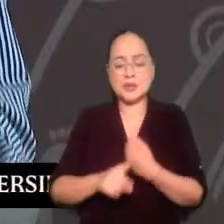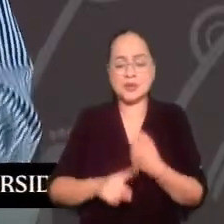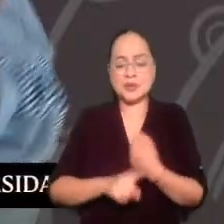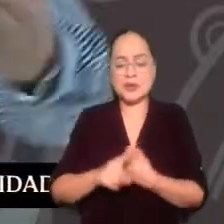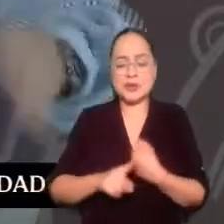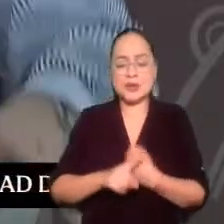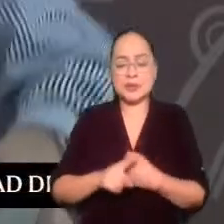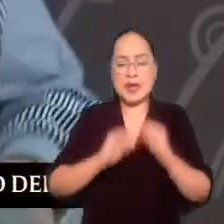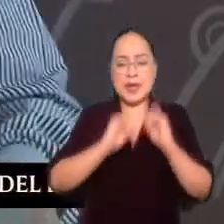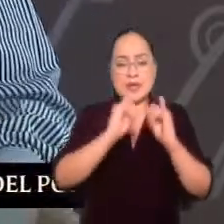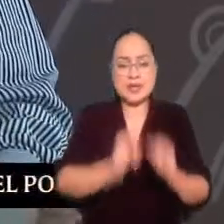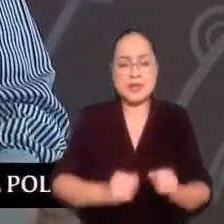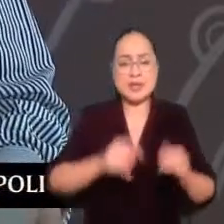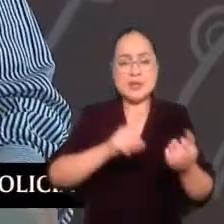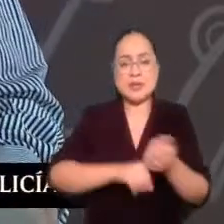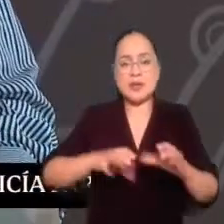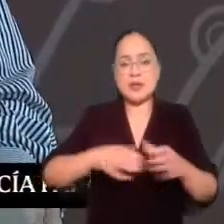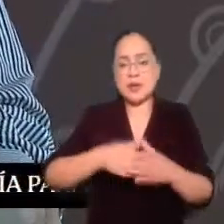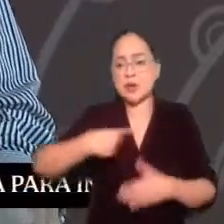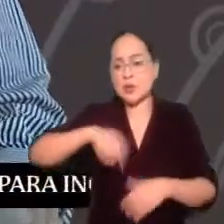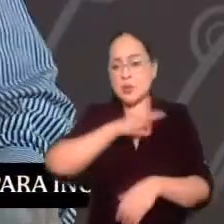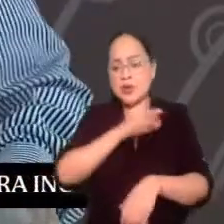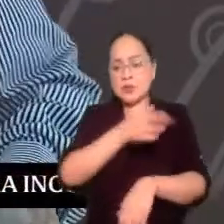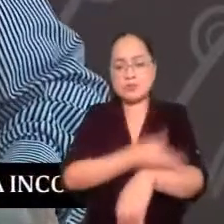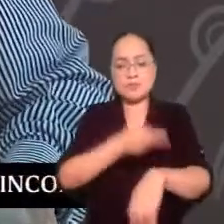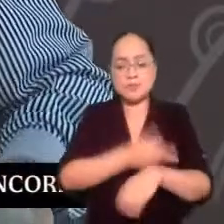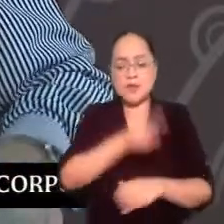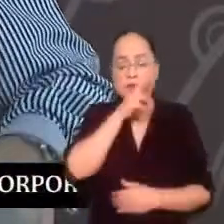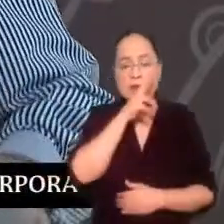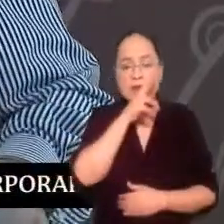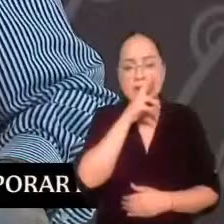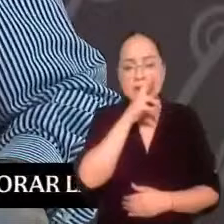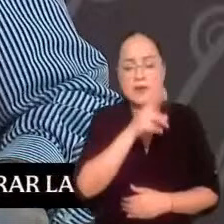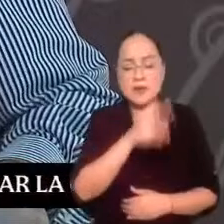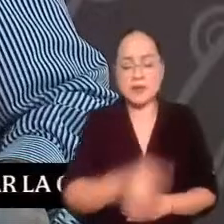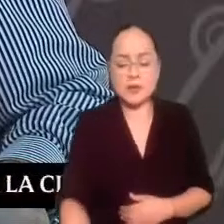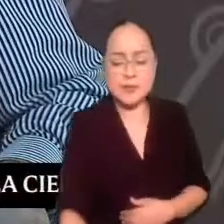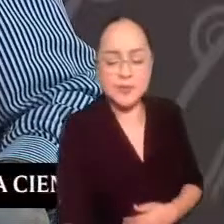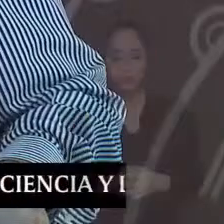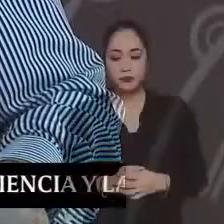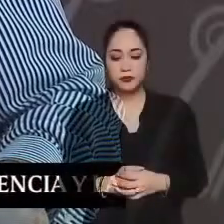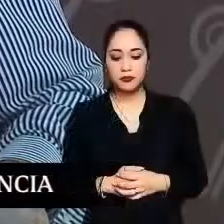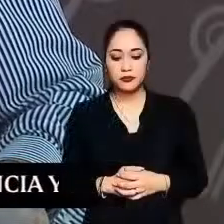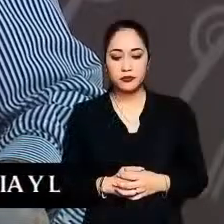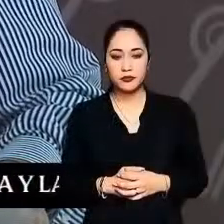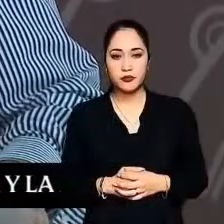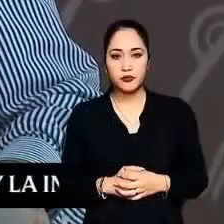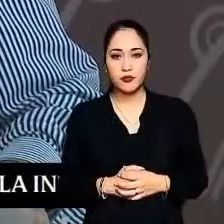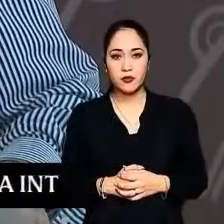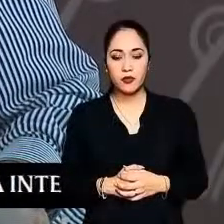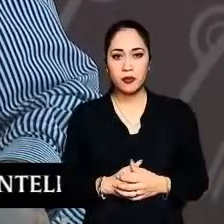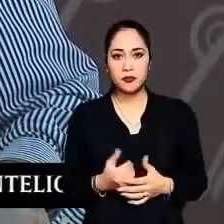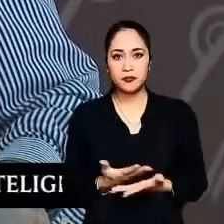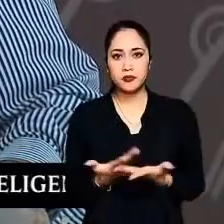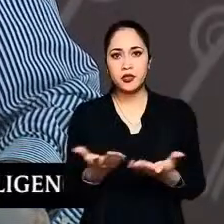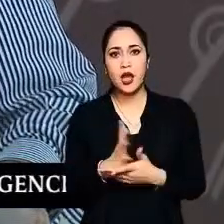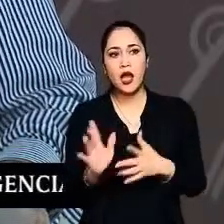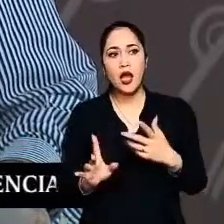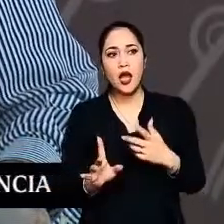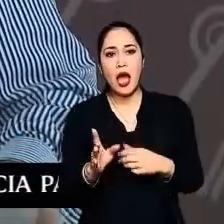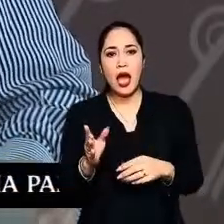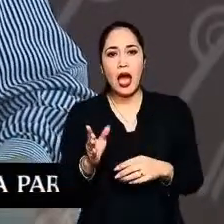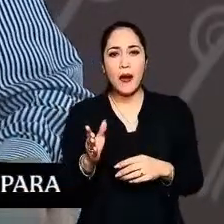individuales, pues que los podemos resolver con mayor razón. Hemos resuelto problemas mayores. Entonces estamos dispuestos a eso,